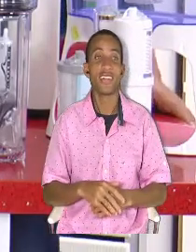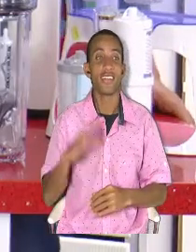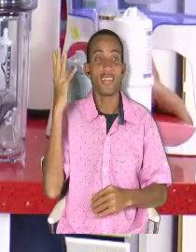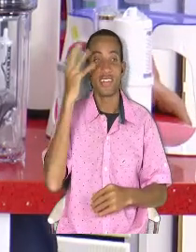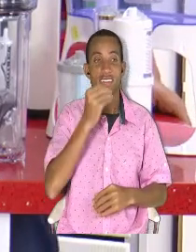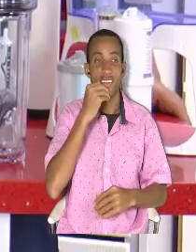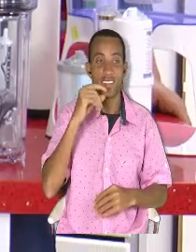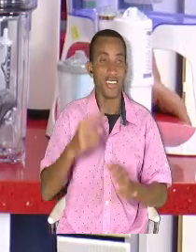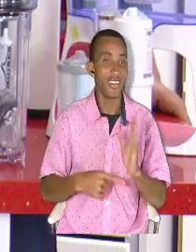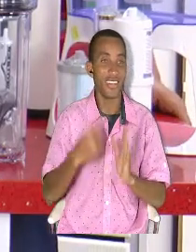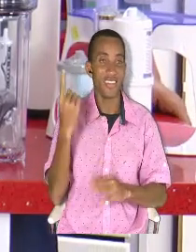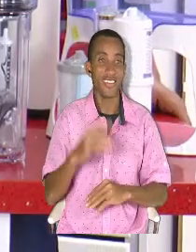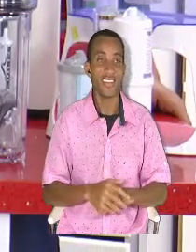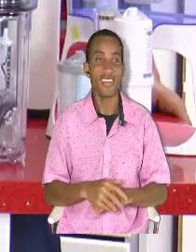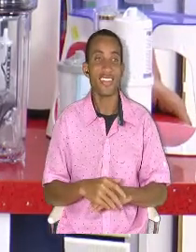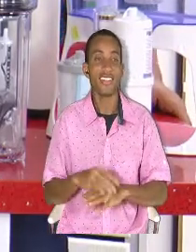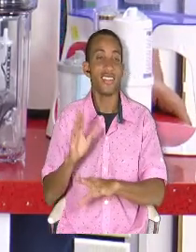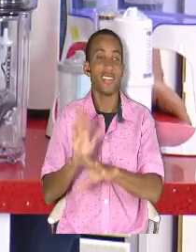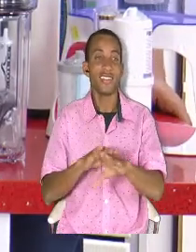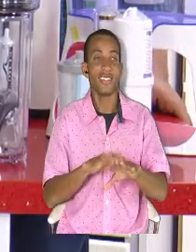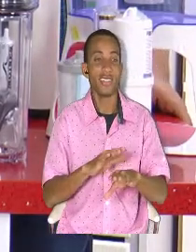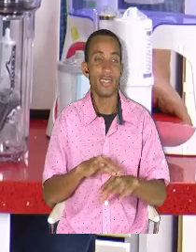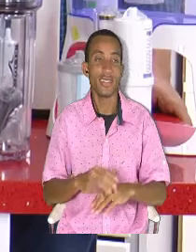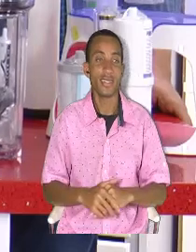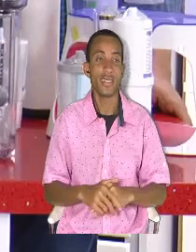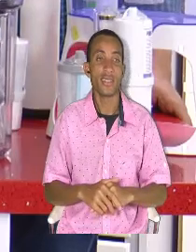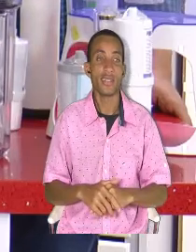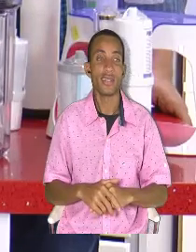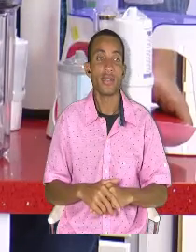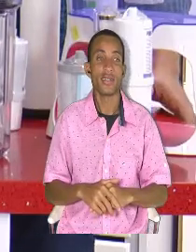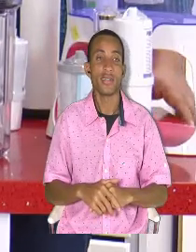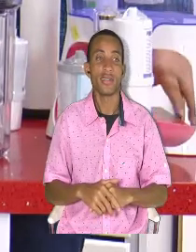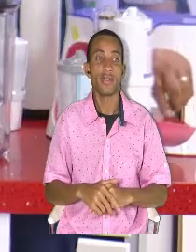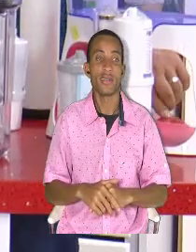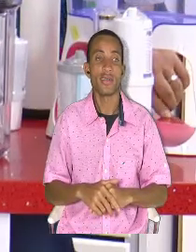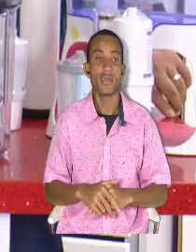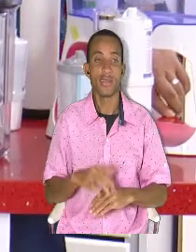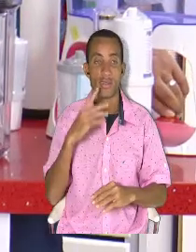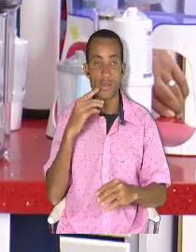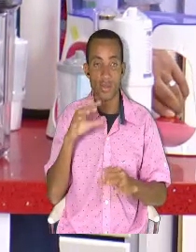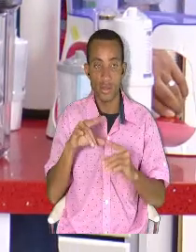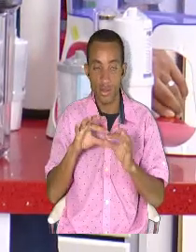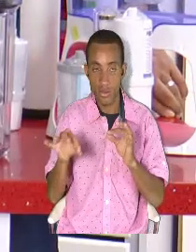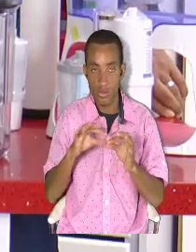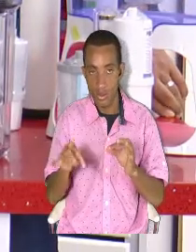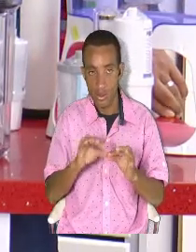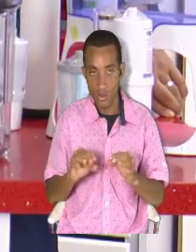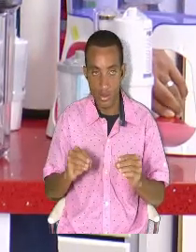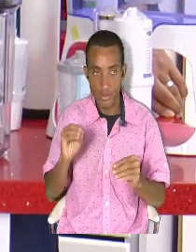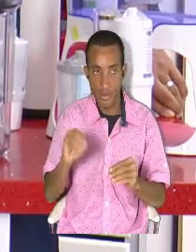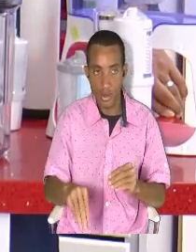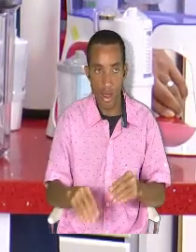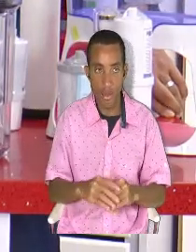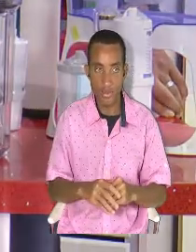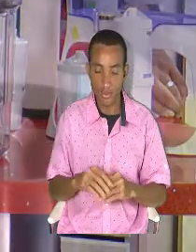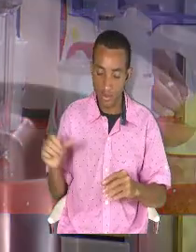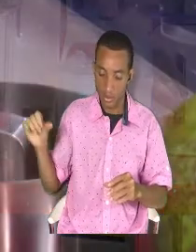de una vez tiró su indirectazo. Bueno, entonces tenemos nuestro pollito, ¿sí? Ya le agregamos nuestra crema de